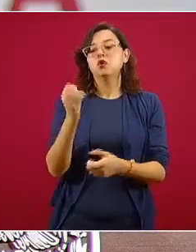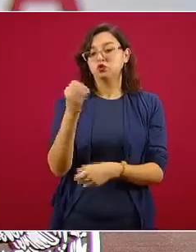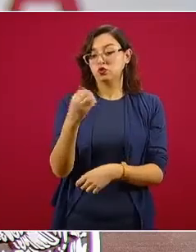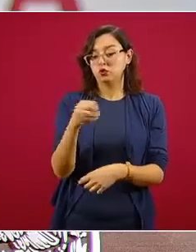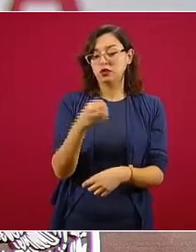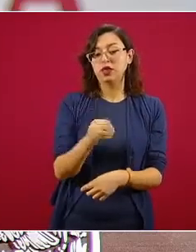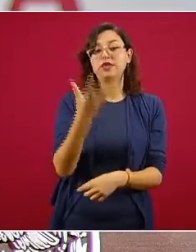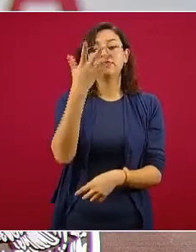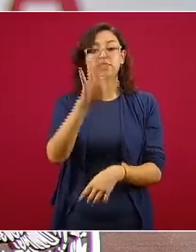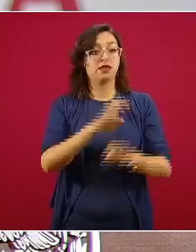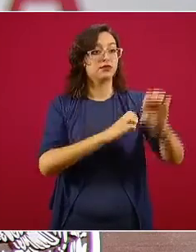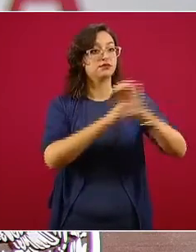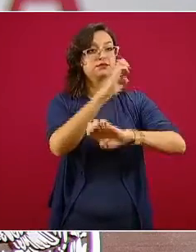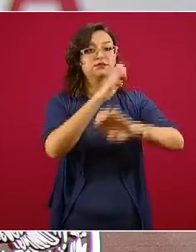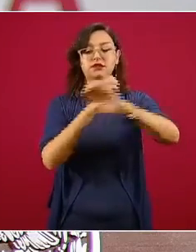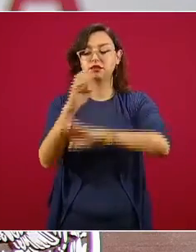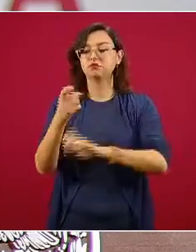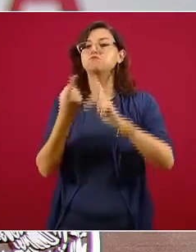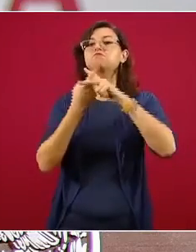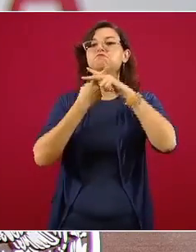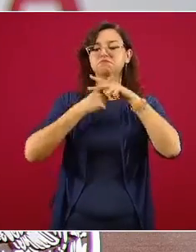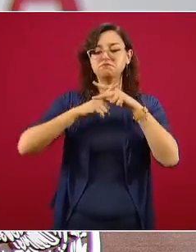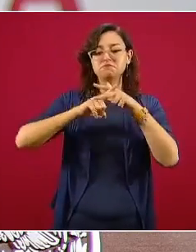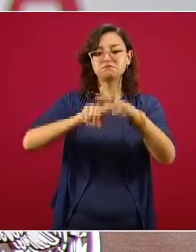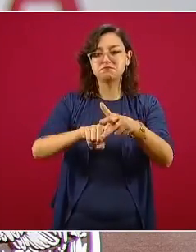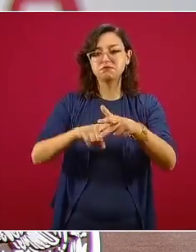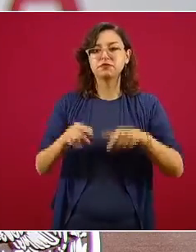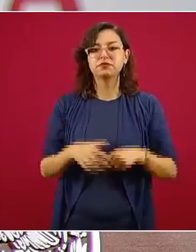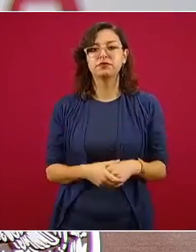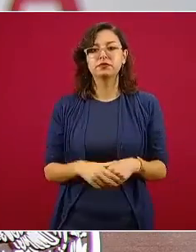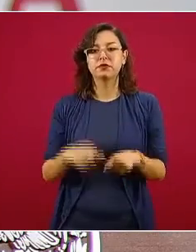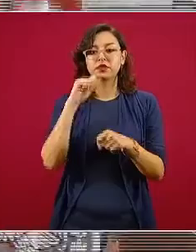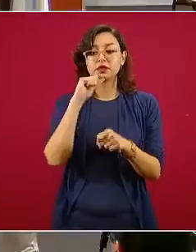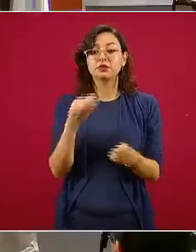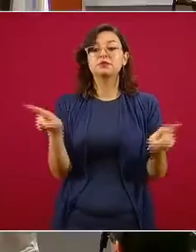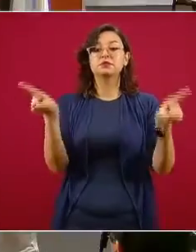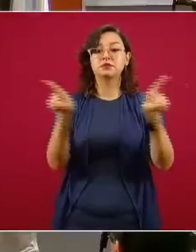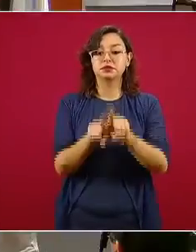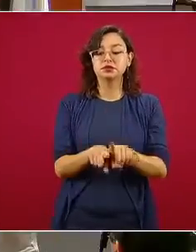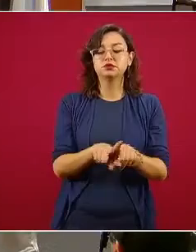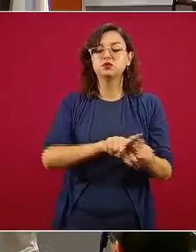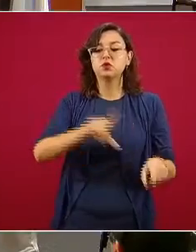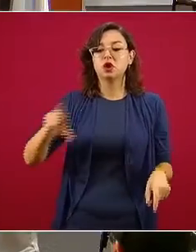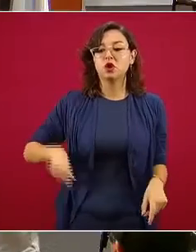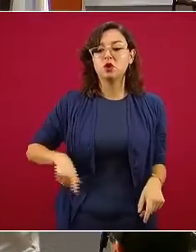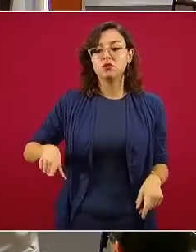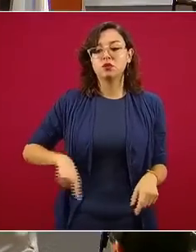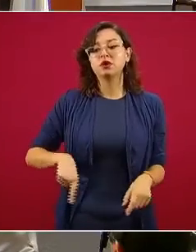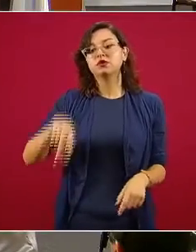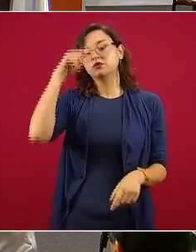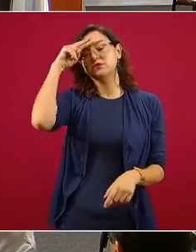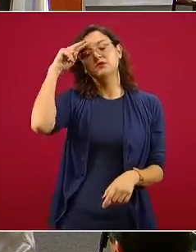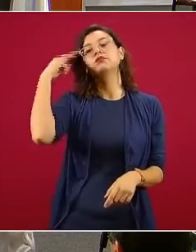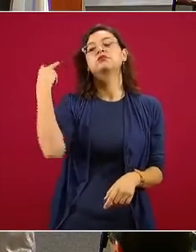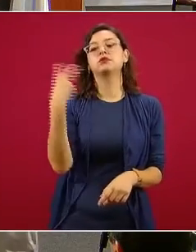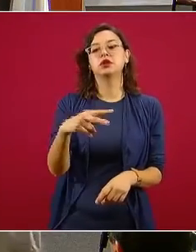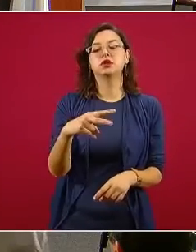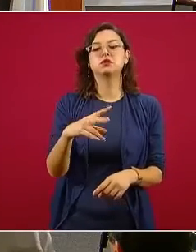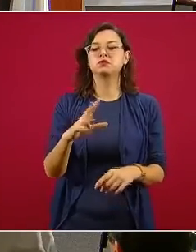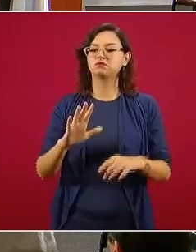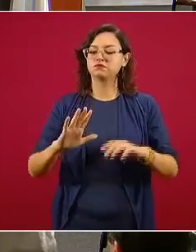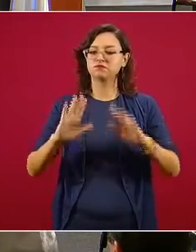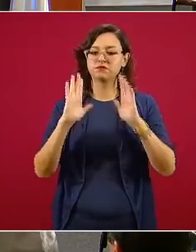federativas. De igual modo, en el Gobierno de México estamos abocados a erradicar